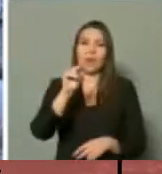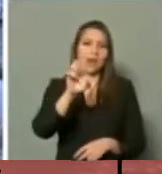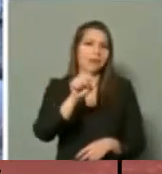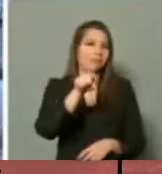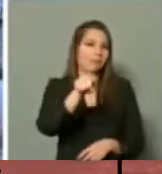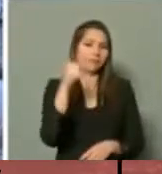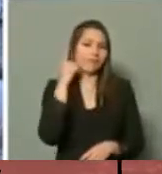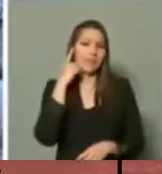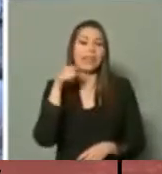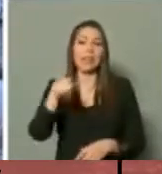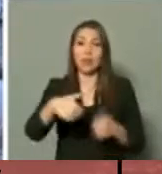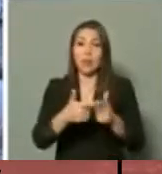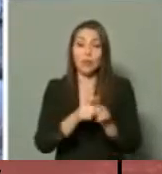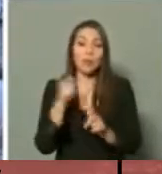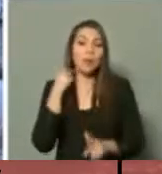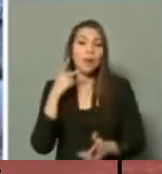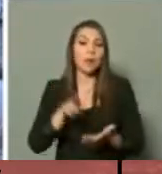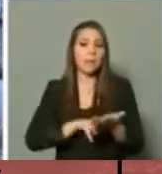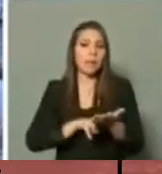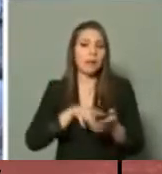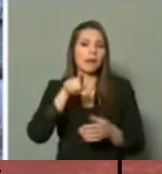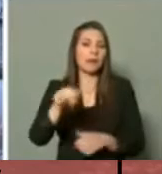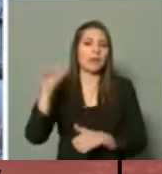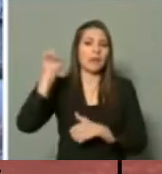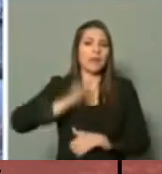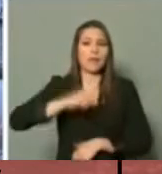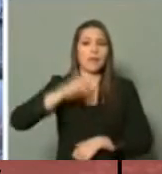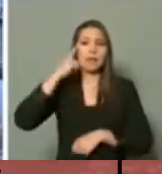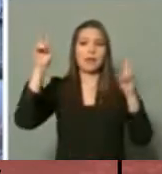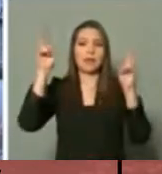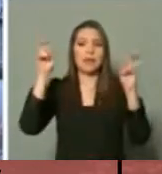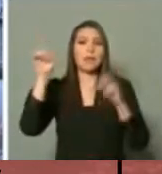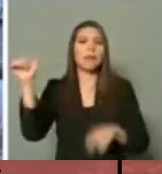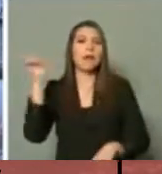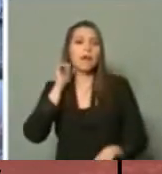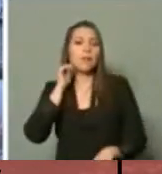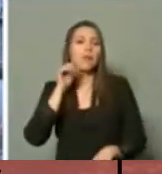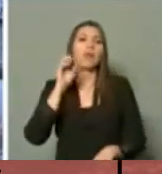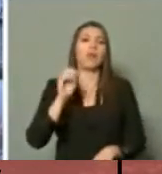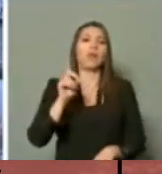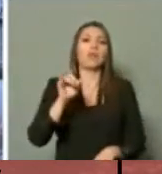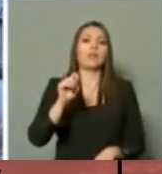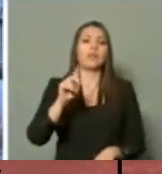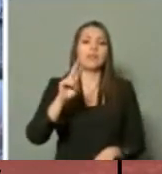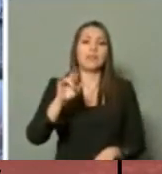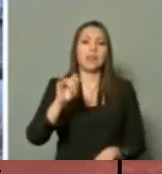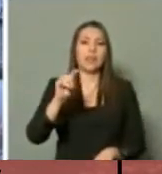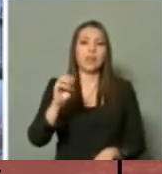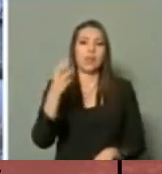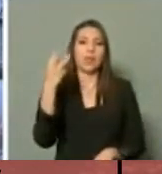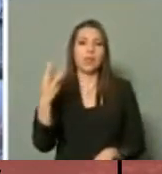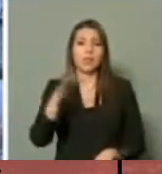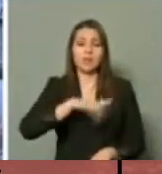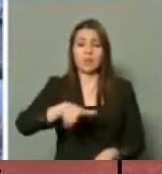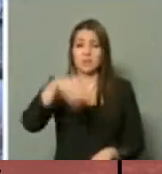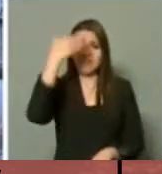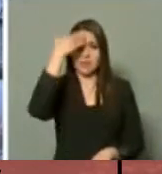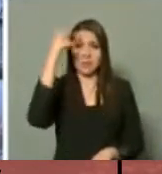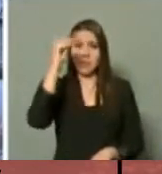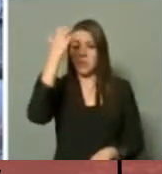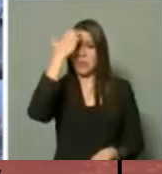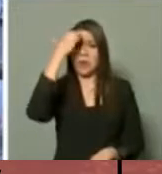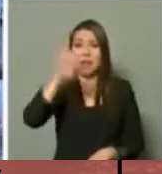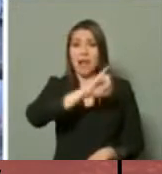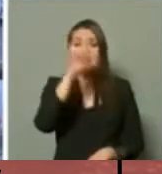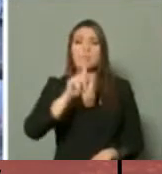que va a resolver los temas de Azcapotzalco y del Distrito 3. Pregúntate tú qué hizo Luciano Tlacomulco, diputado de Morena, que ni tú conoces o que nunca